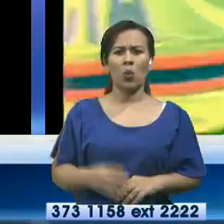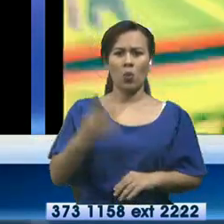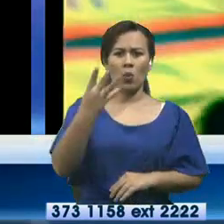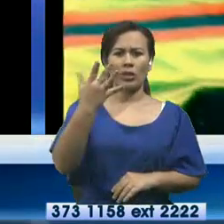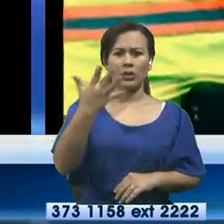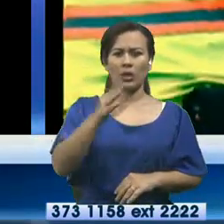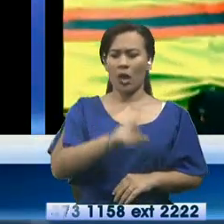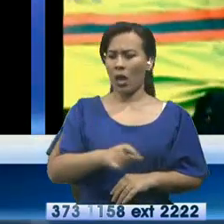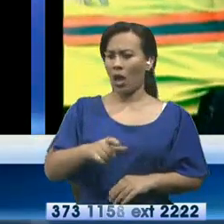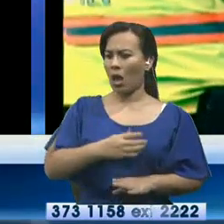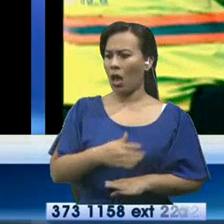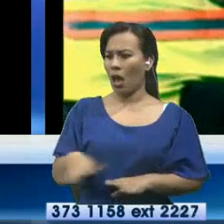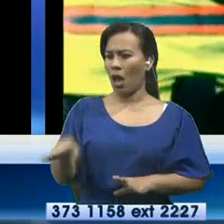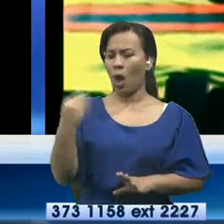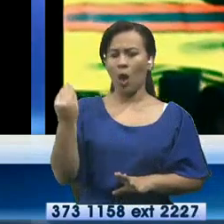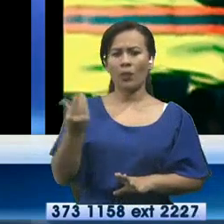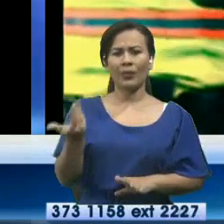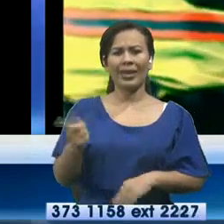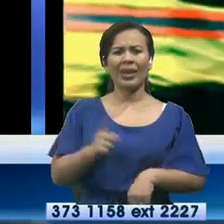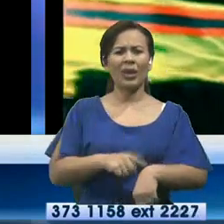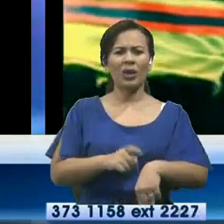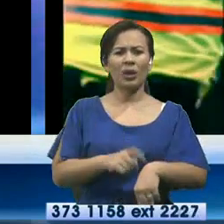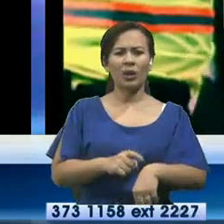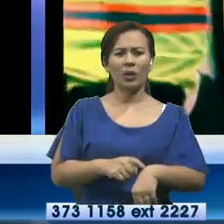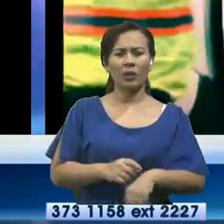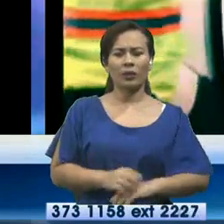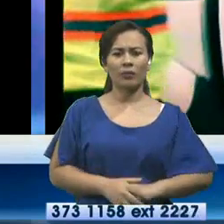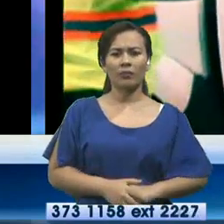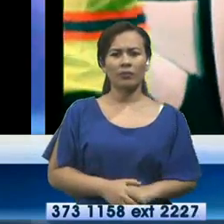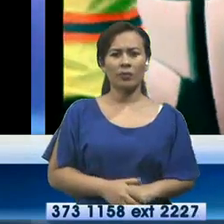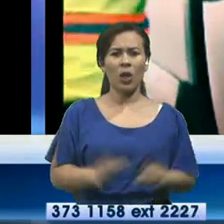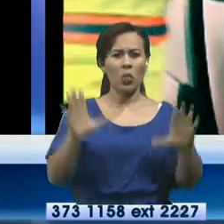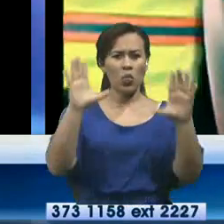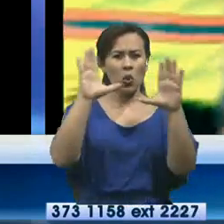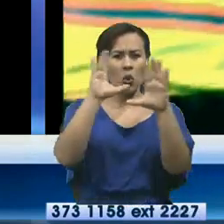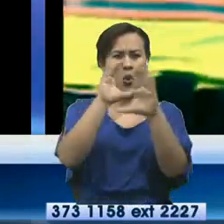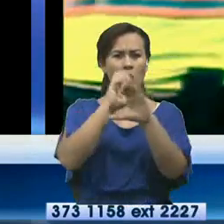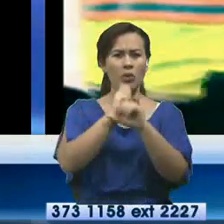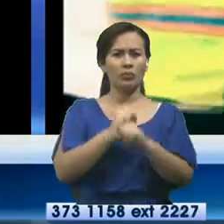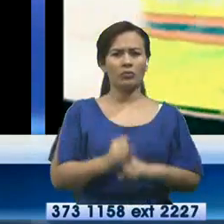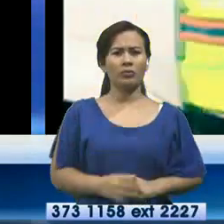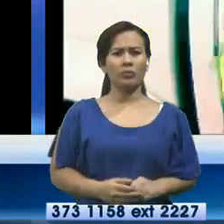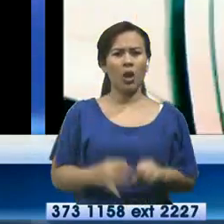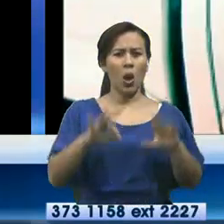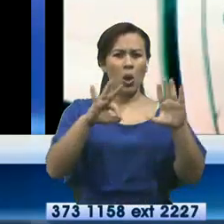chicas. ¿Y en qué horas? De noche como